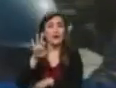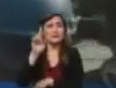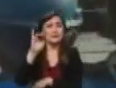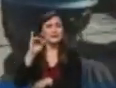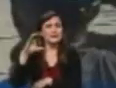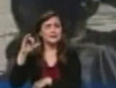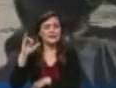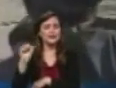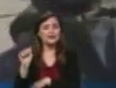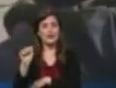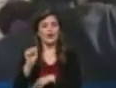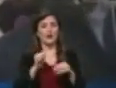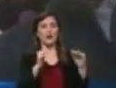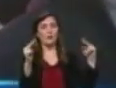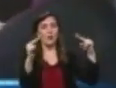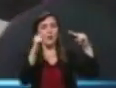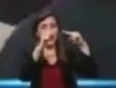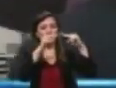Santay.